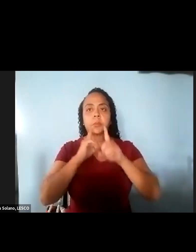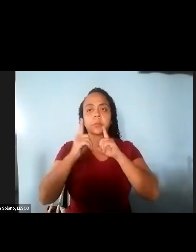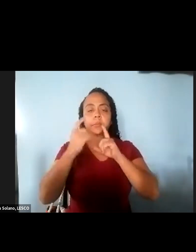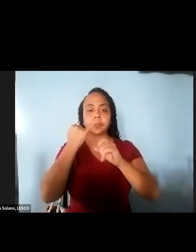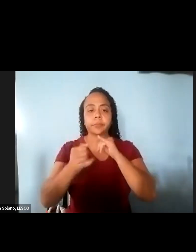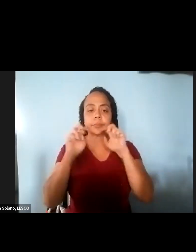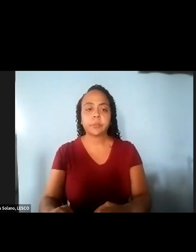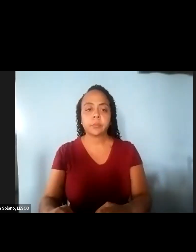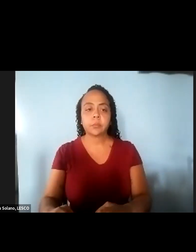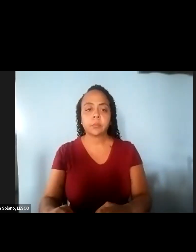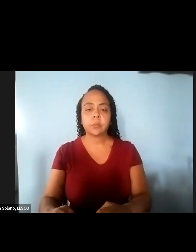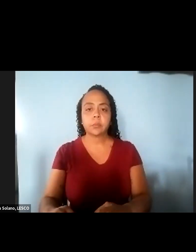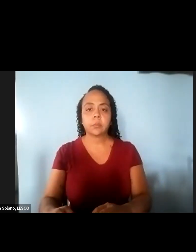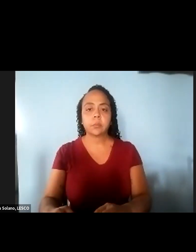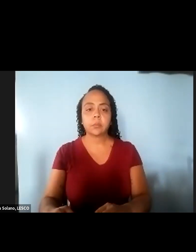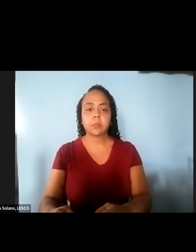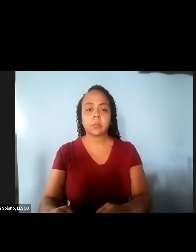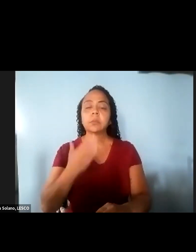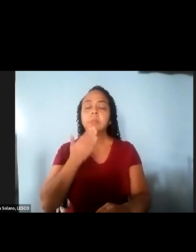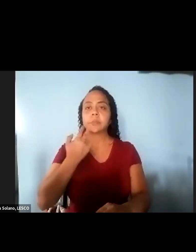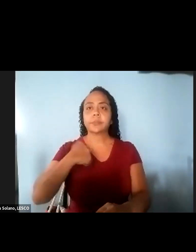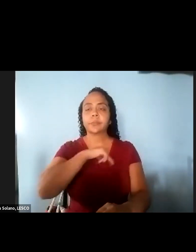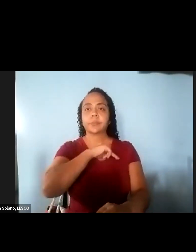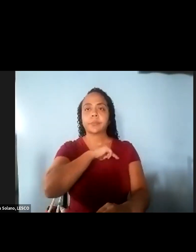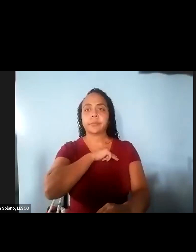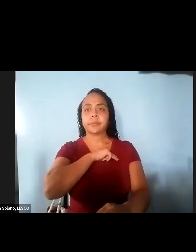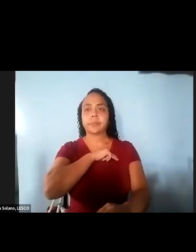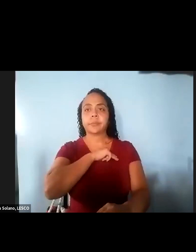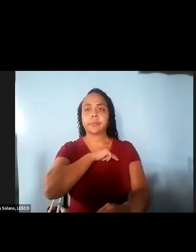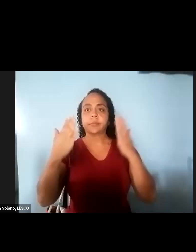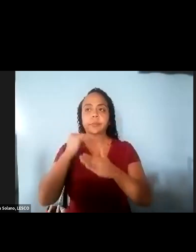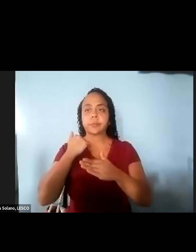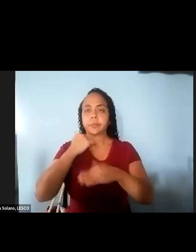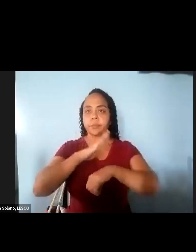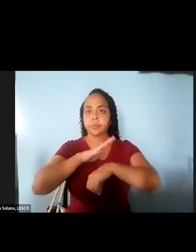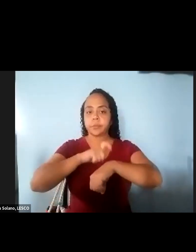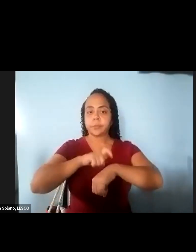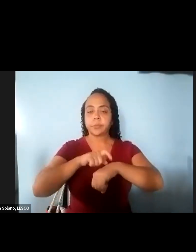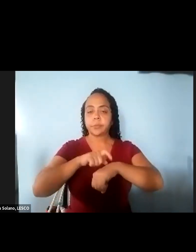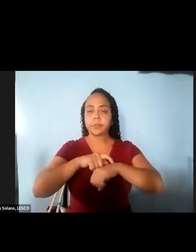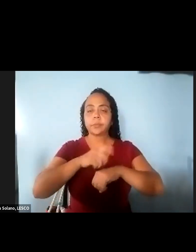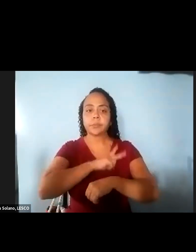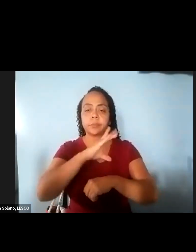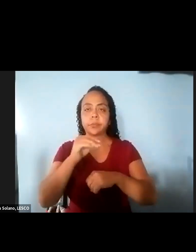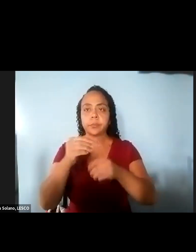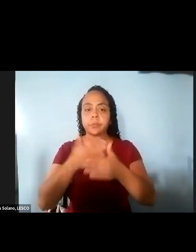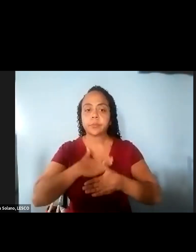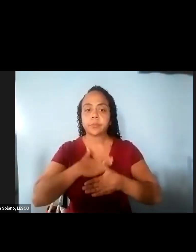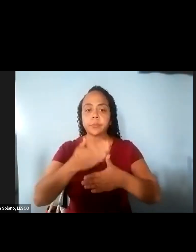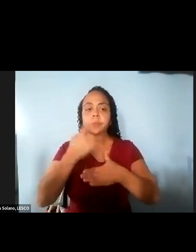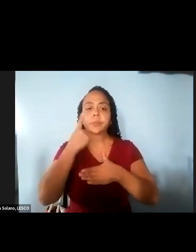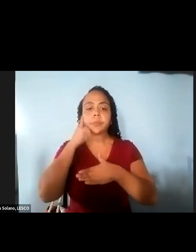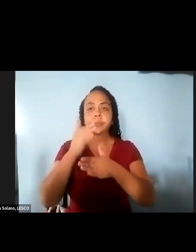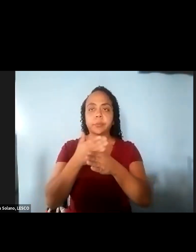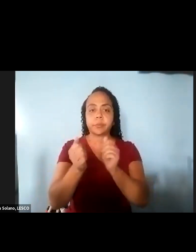agradezco a nuestros panelistas por su tiempo voluntad y disposición por coincidir el día de hoy y compartir con nosotros